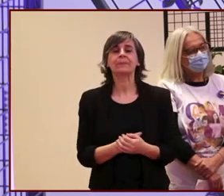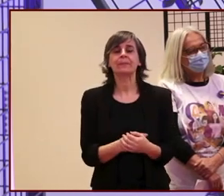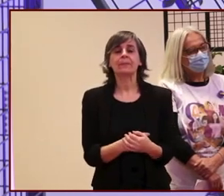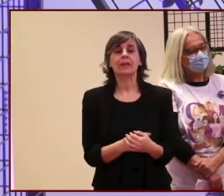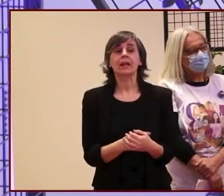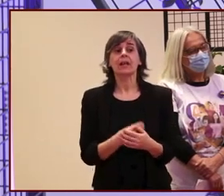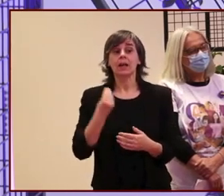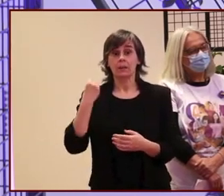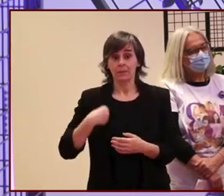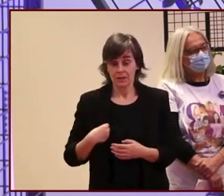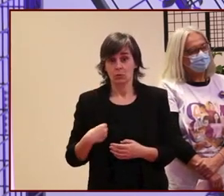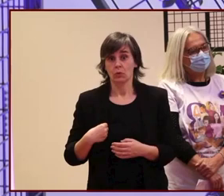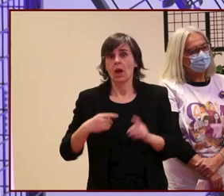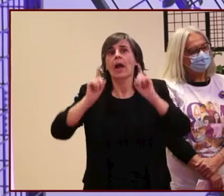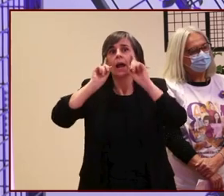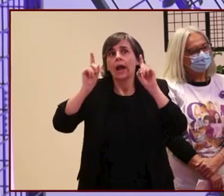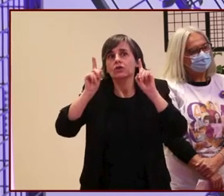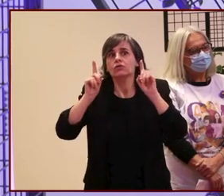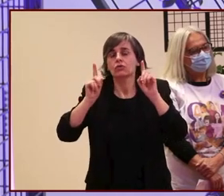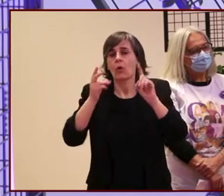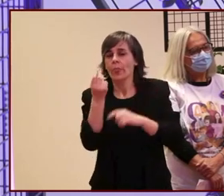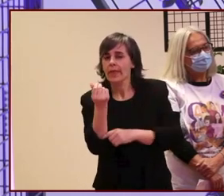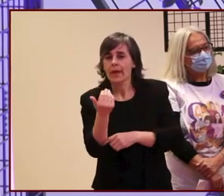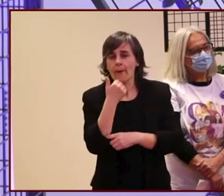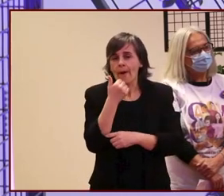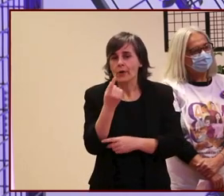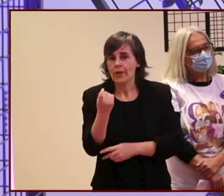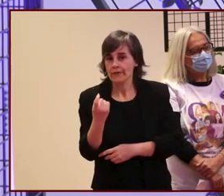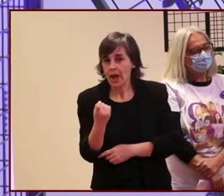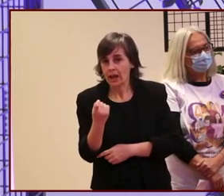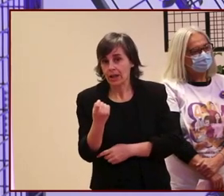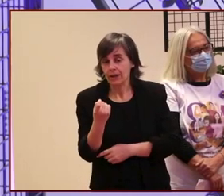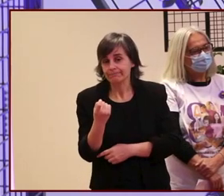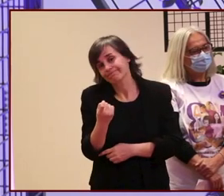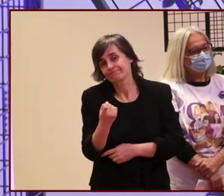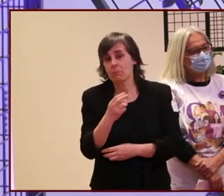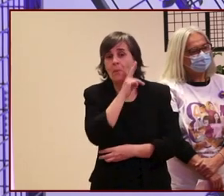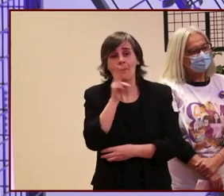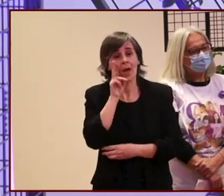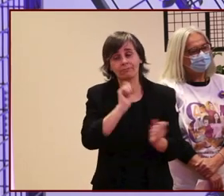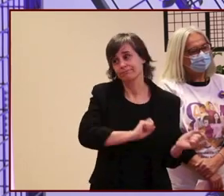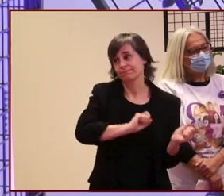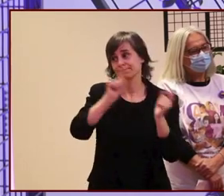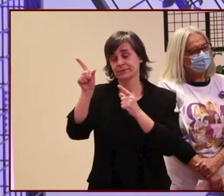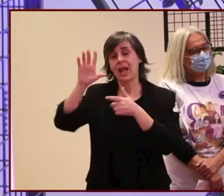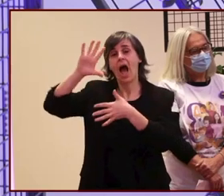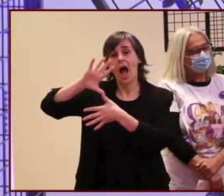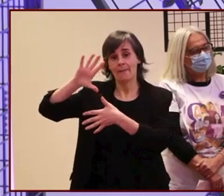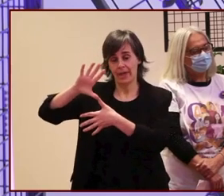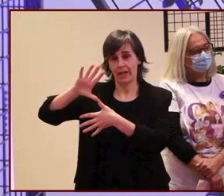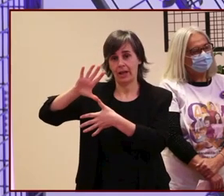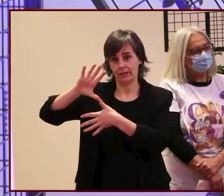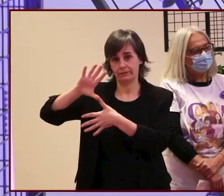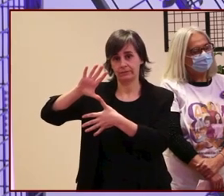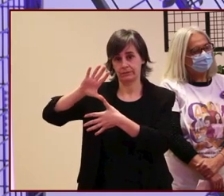cuando hacía falta este dinero está en marcha para américa hoy en un circo